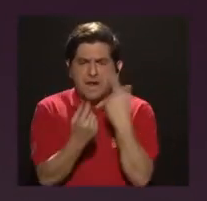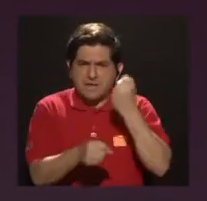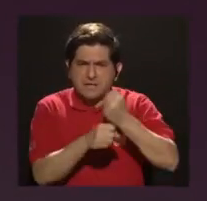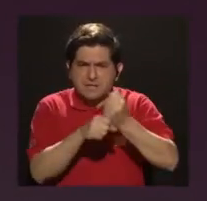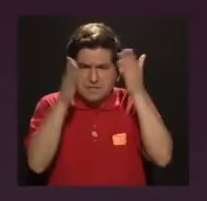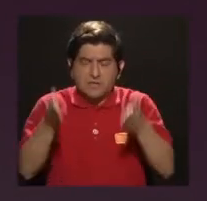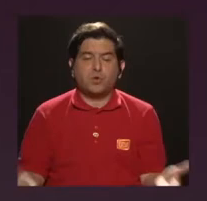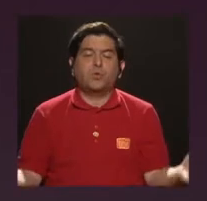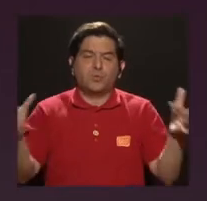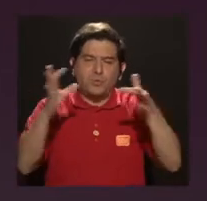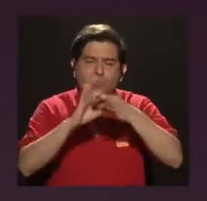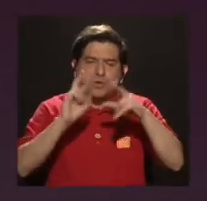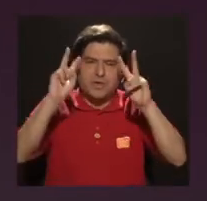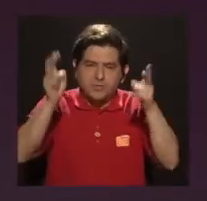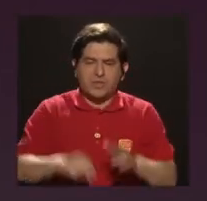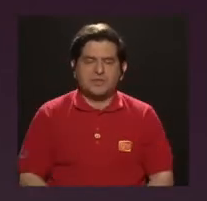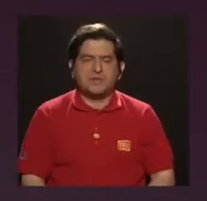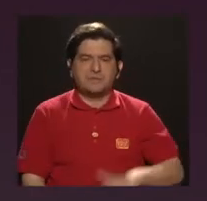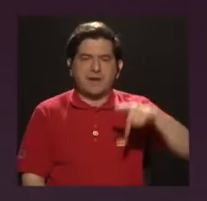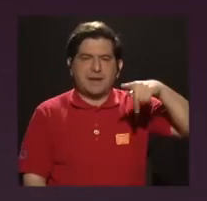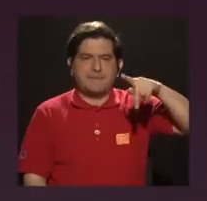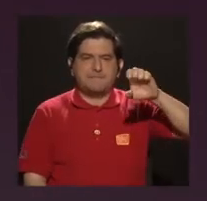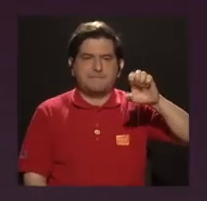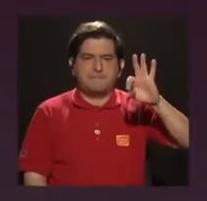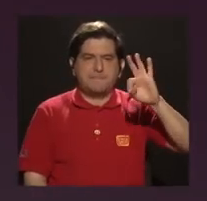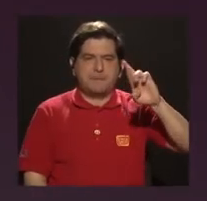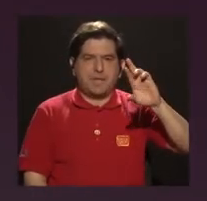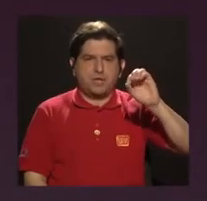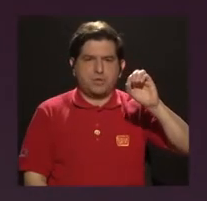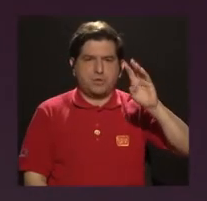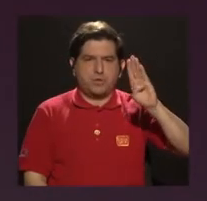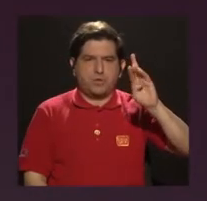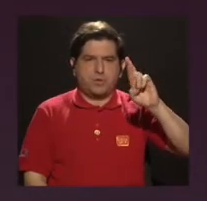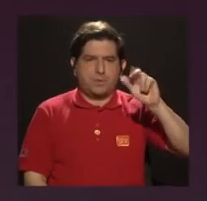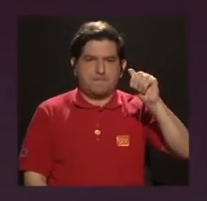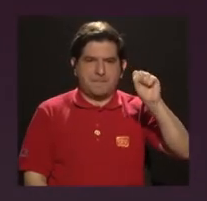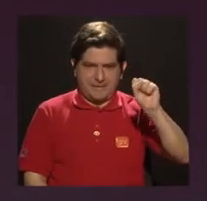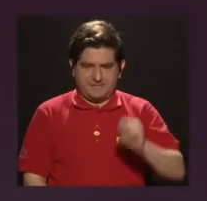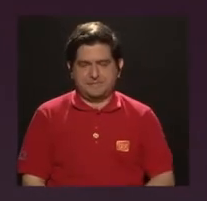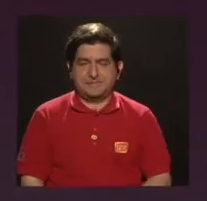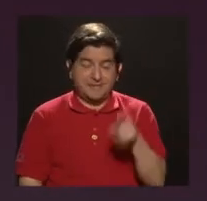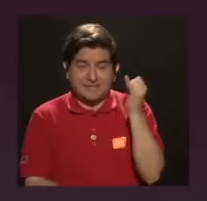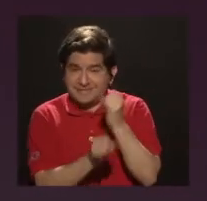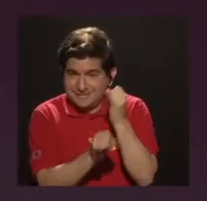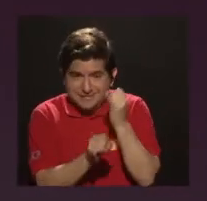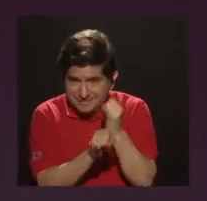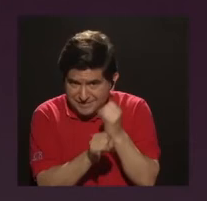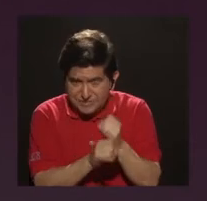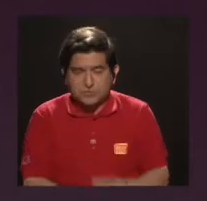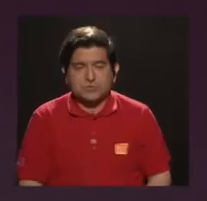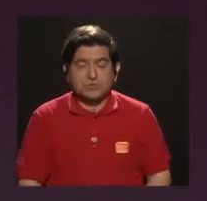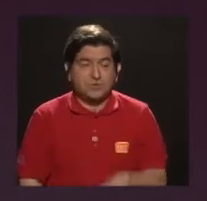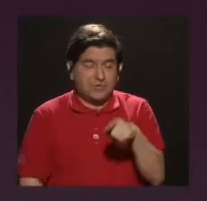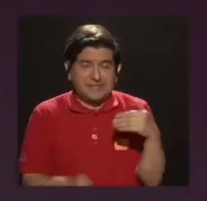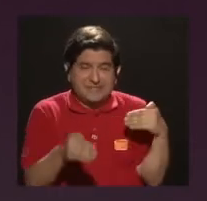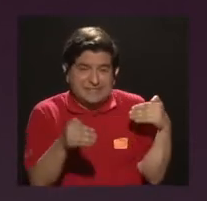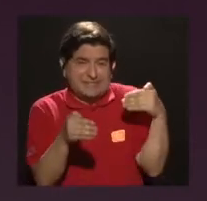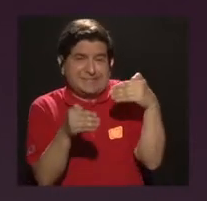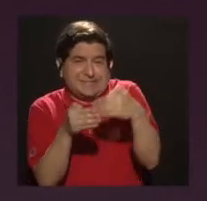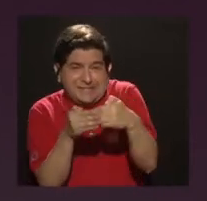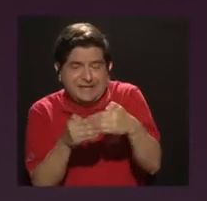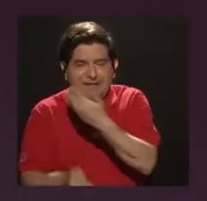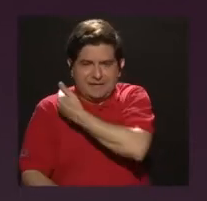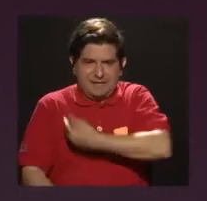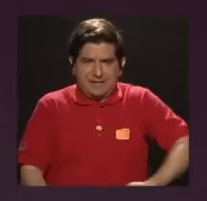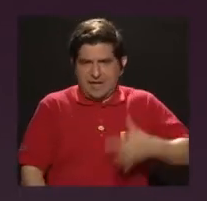muy vinculado con el tema de petrobras que ha sido una institución que además toca muy de cerca a